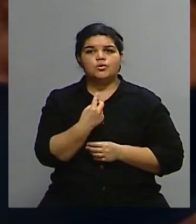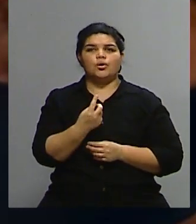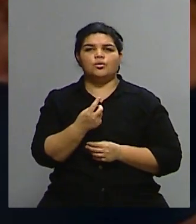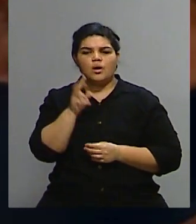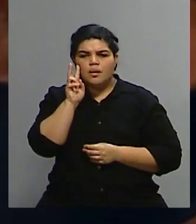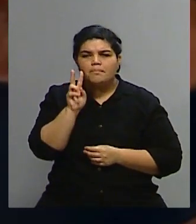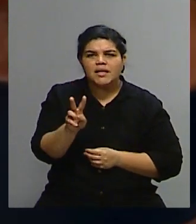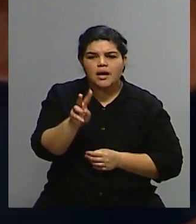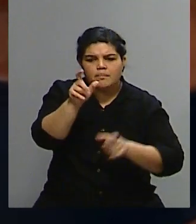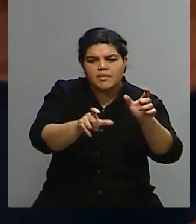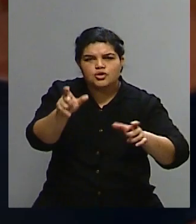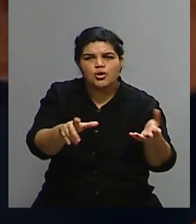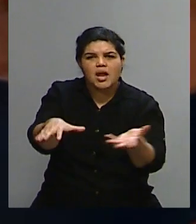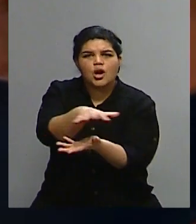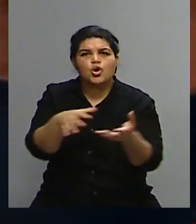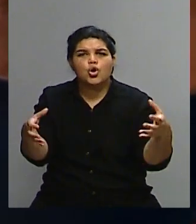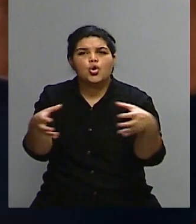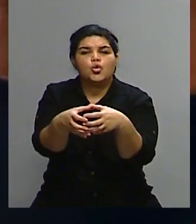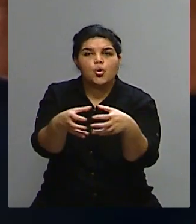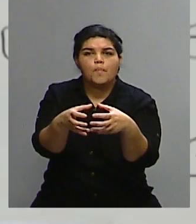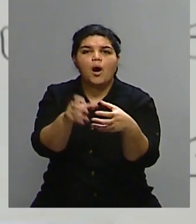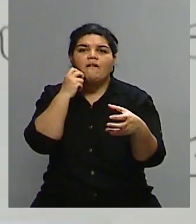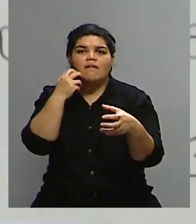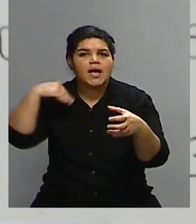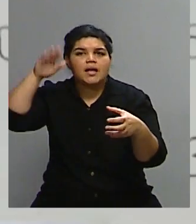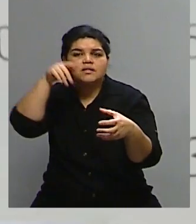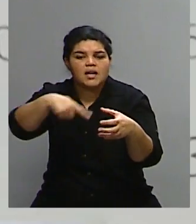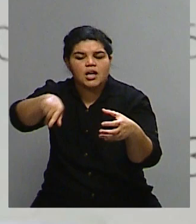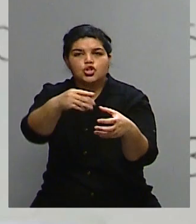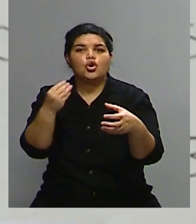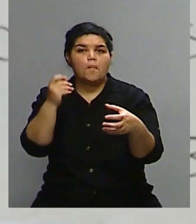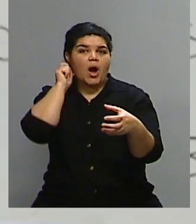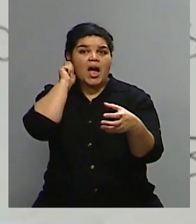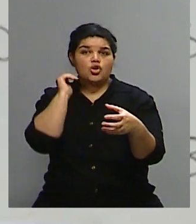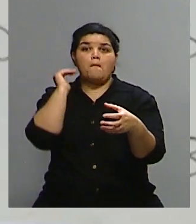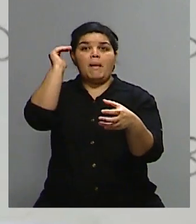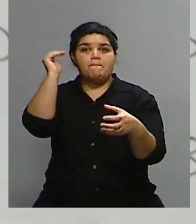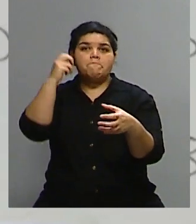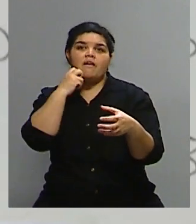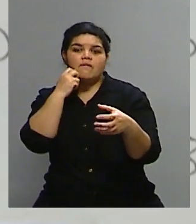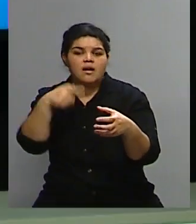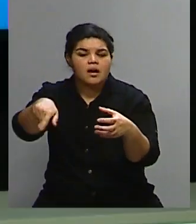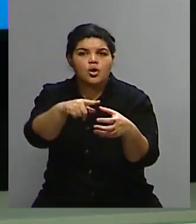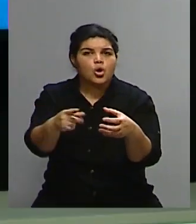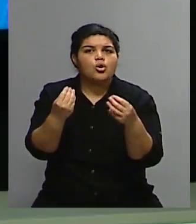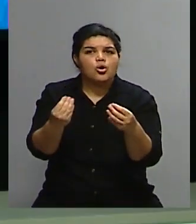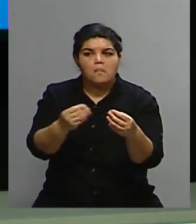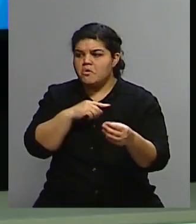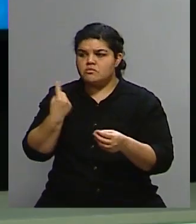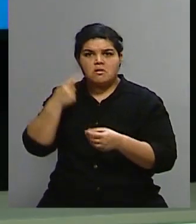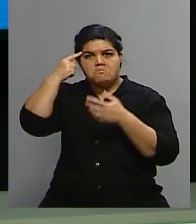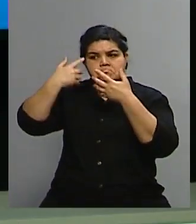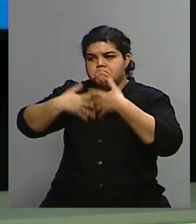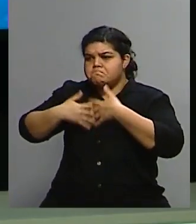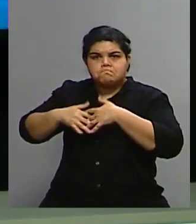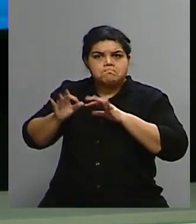vejez, llegar a la etapa a la mayor edad y demás, ¿sí? Así que yo creo que según